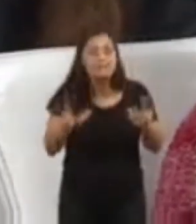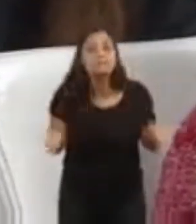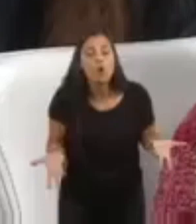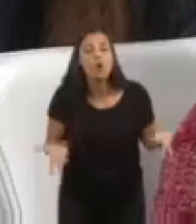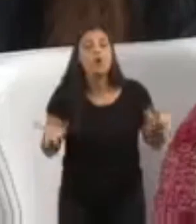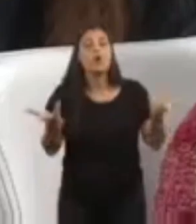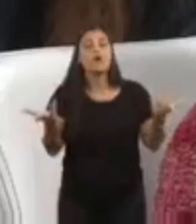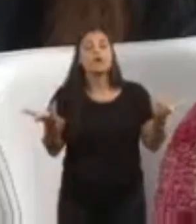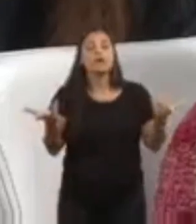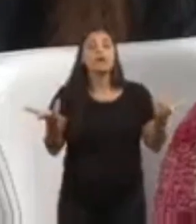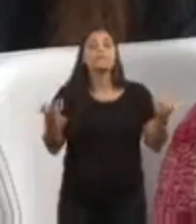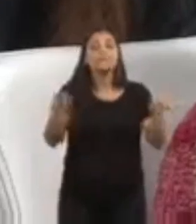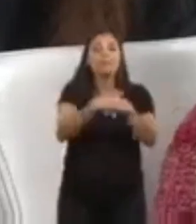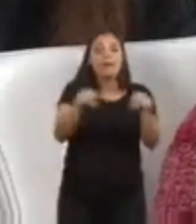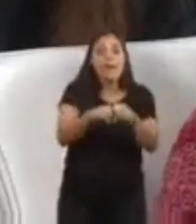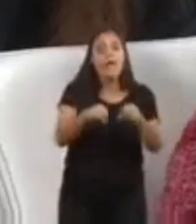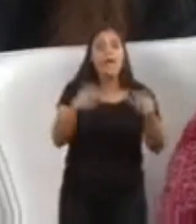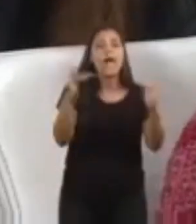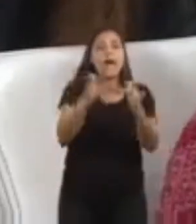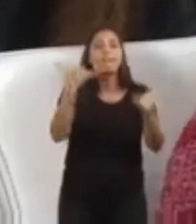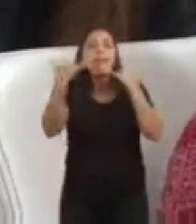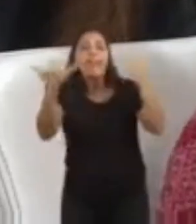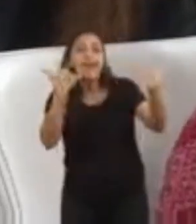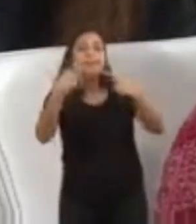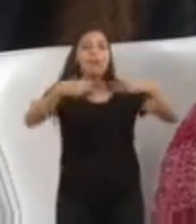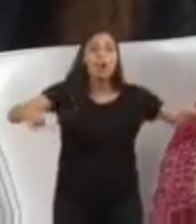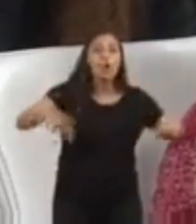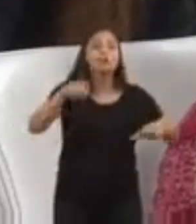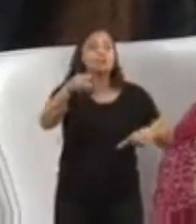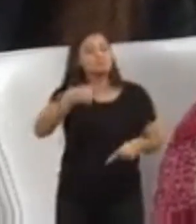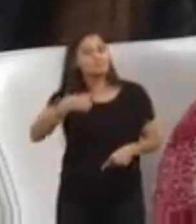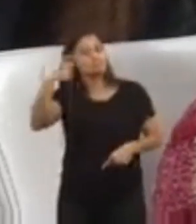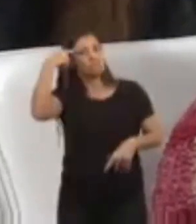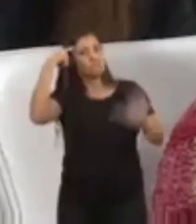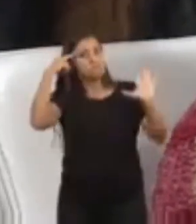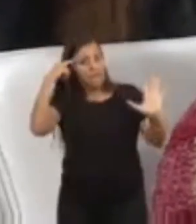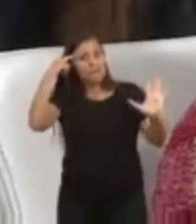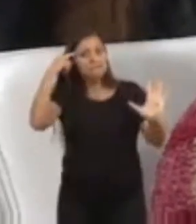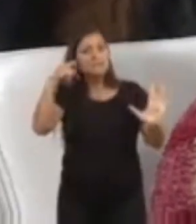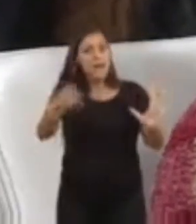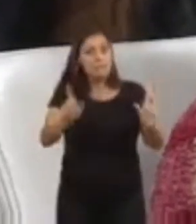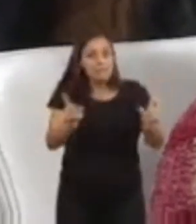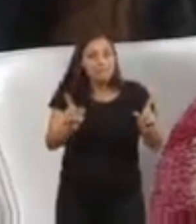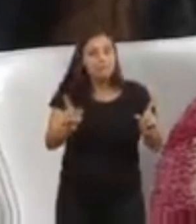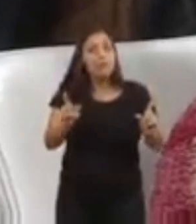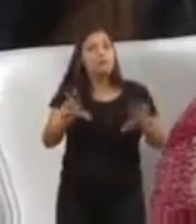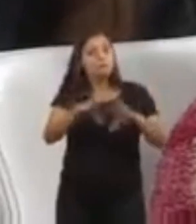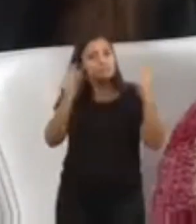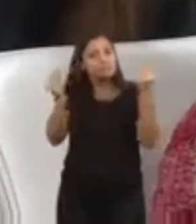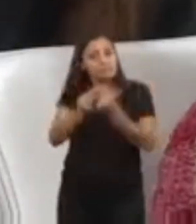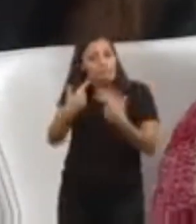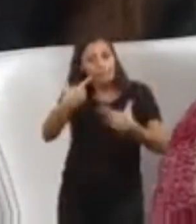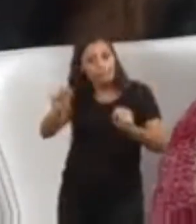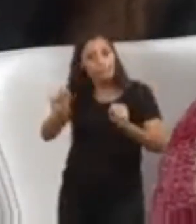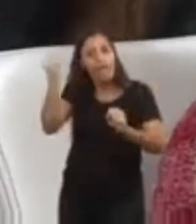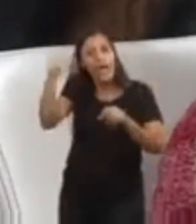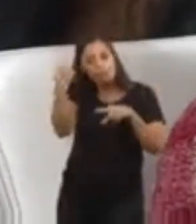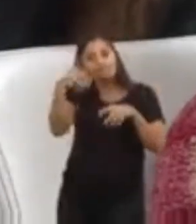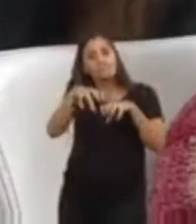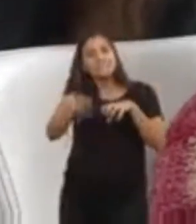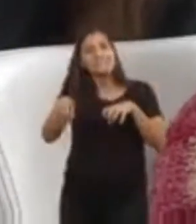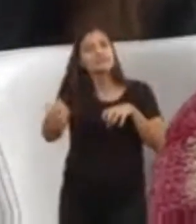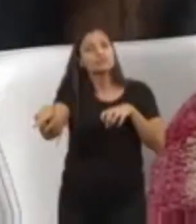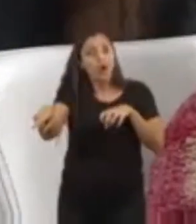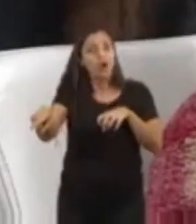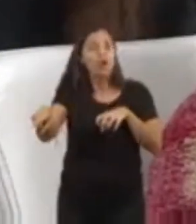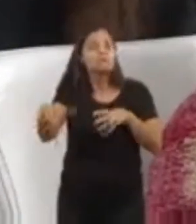preguntarte si no consideran que con la experiencia obtenida en este caso eh un sector tan concentrado